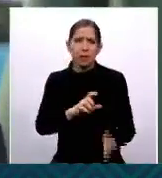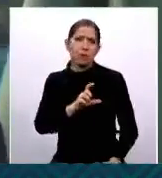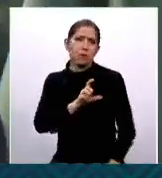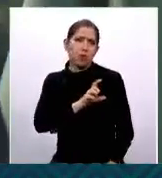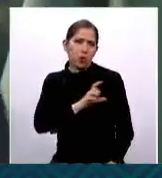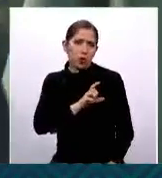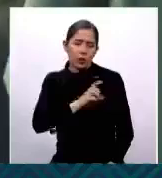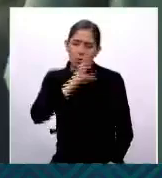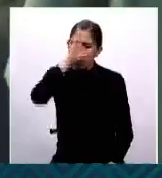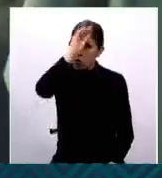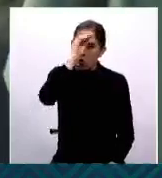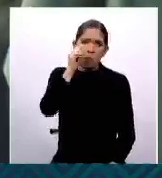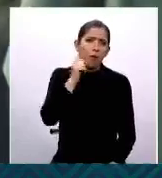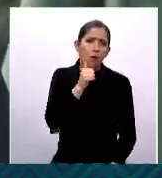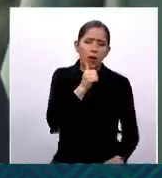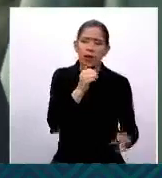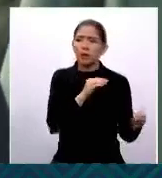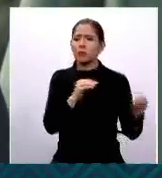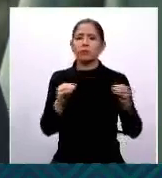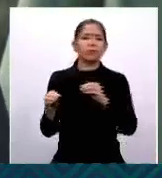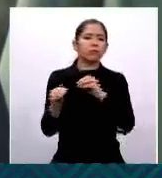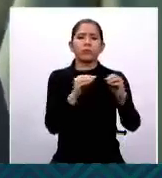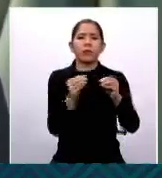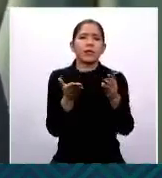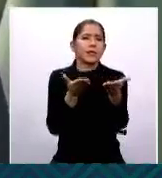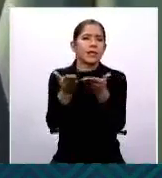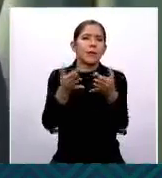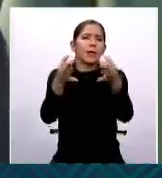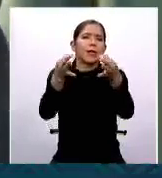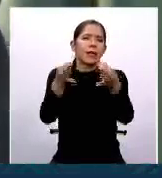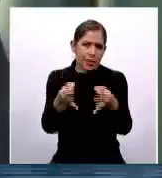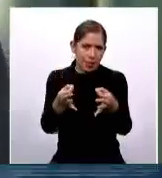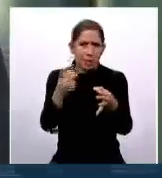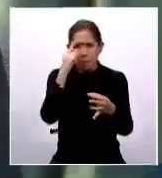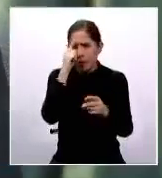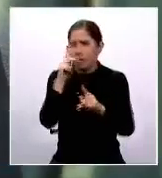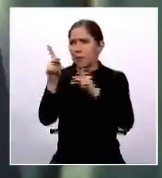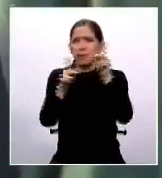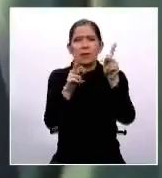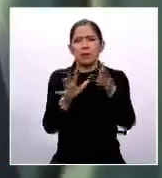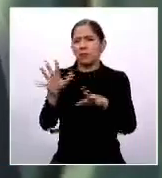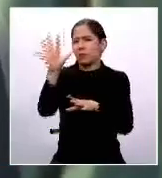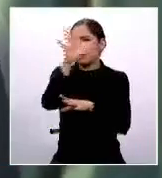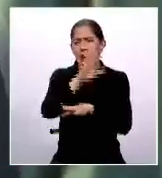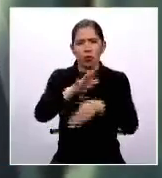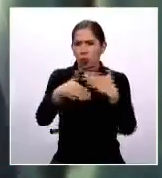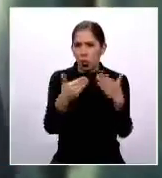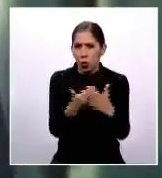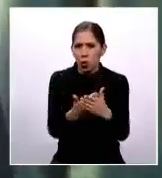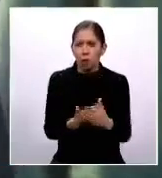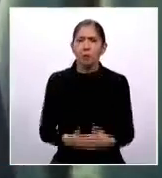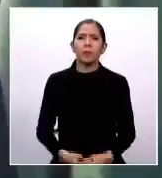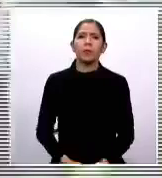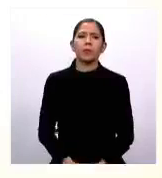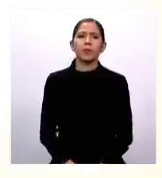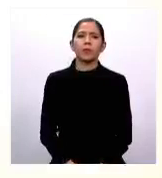mujeres, prestando un servicio de calidad y calidez a todo el pueblo boliviano.